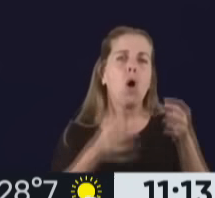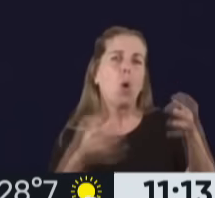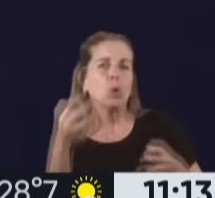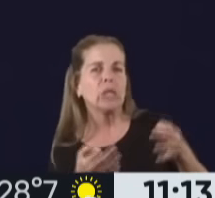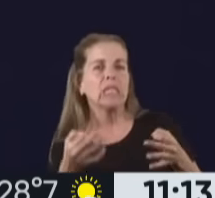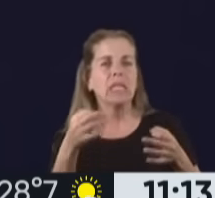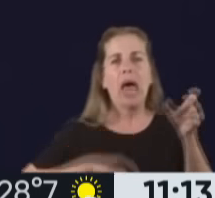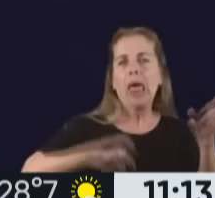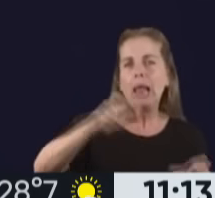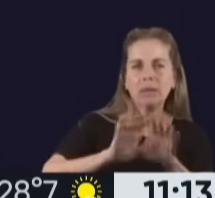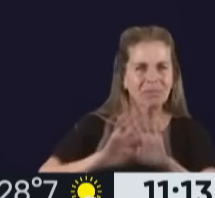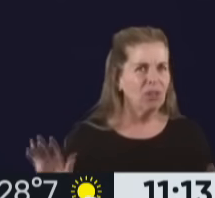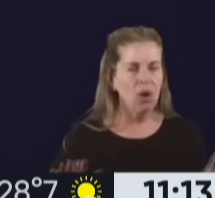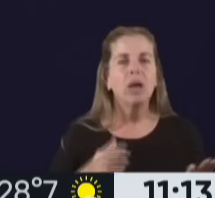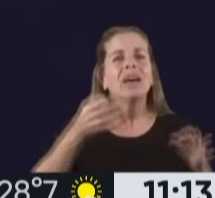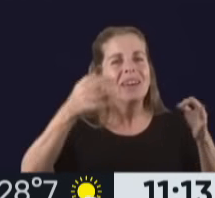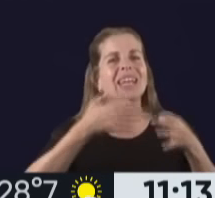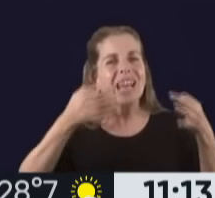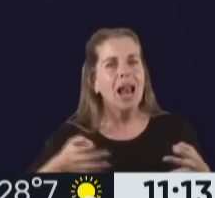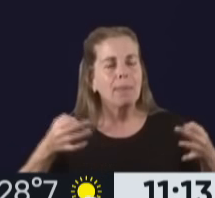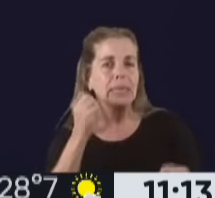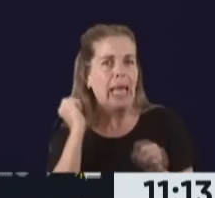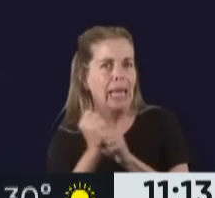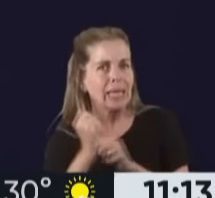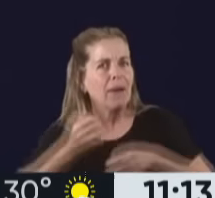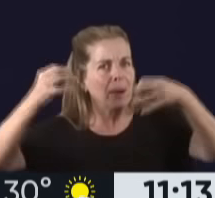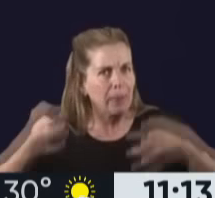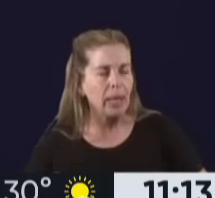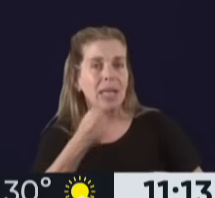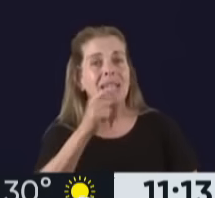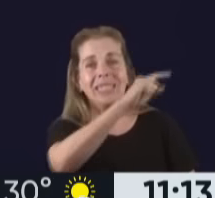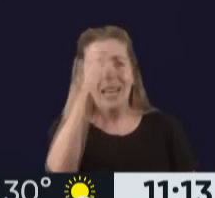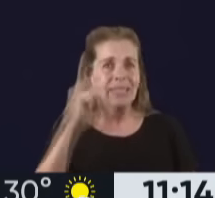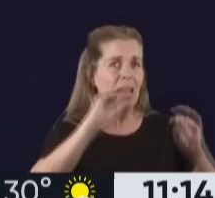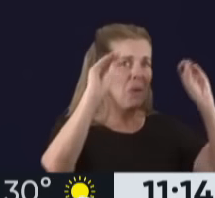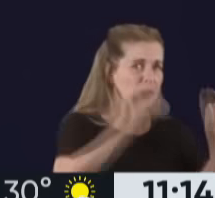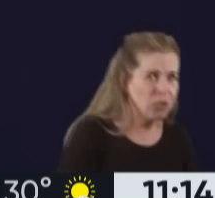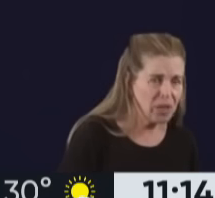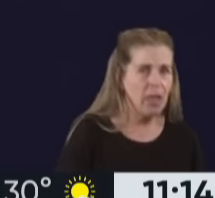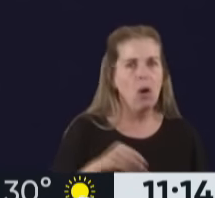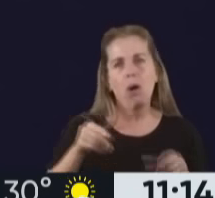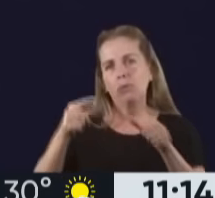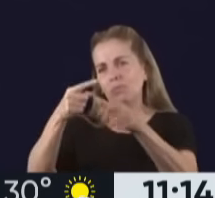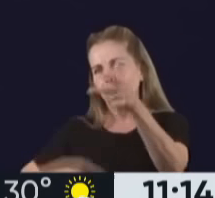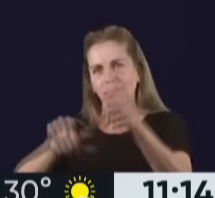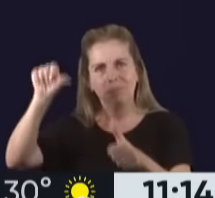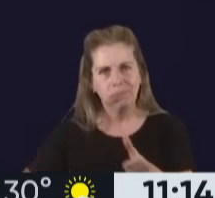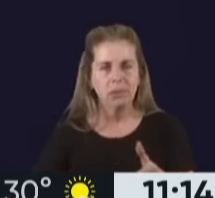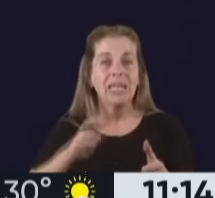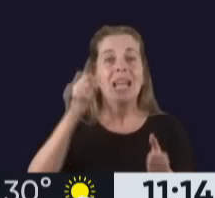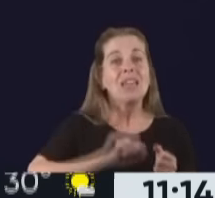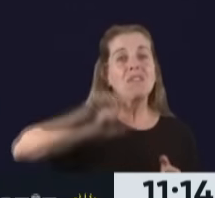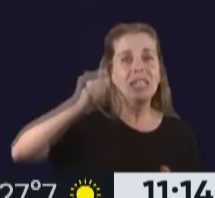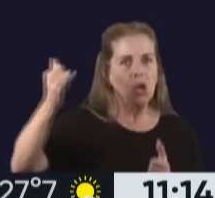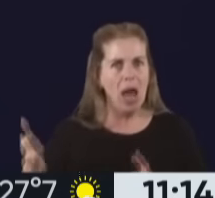inevitable. No hay política social con un Estado quebrado, no hay inclusión social con inflación de 3 dígitos y no